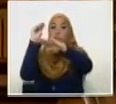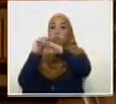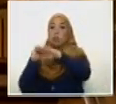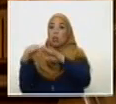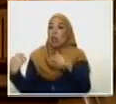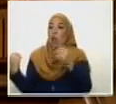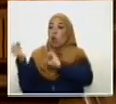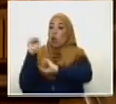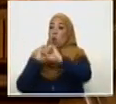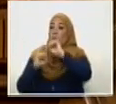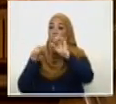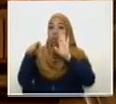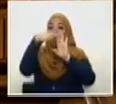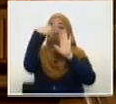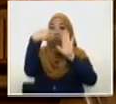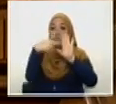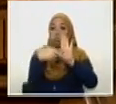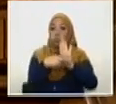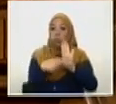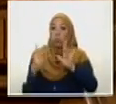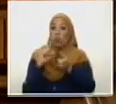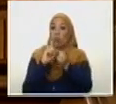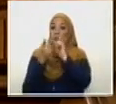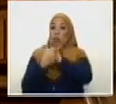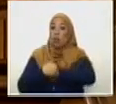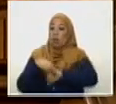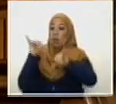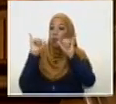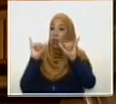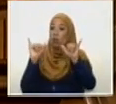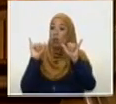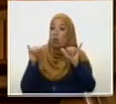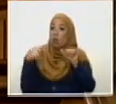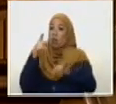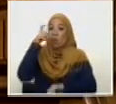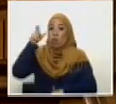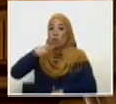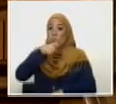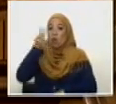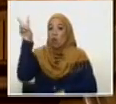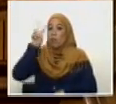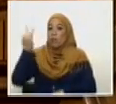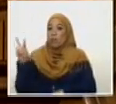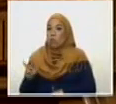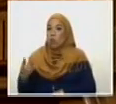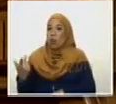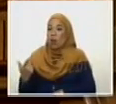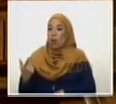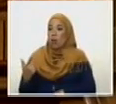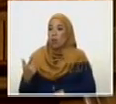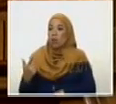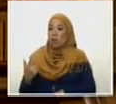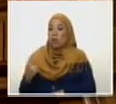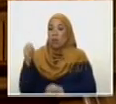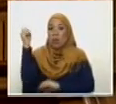pueblo venezolano. Son sanciones que se traducen, que las vive y las padece el pueblo venezolano.